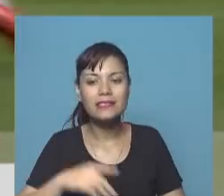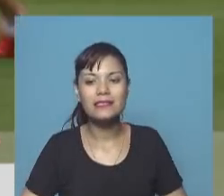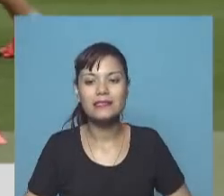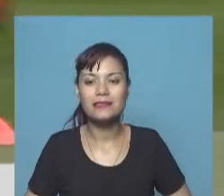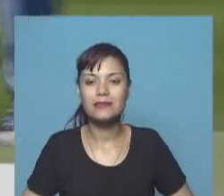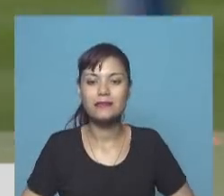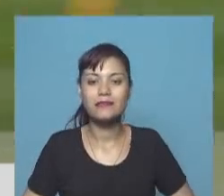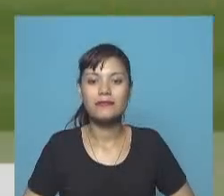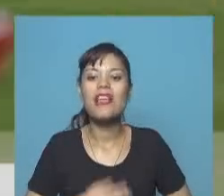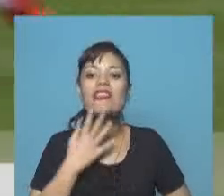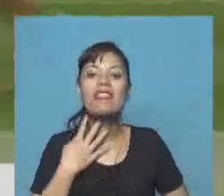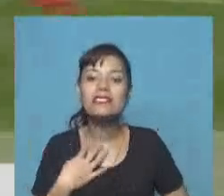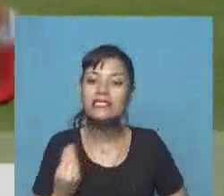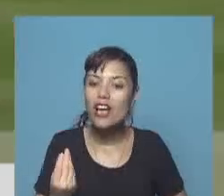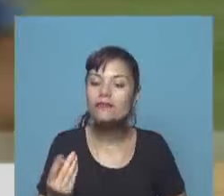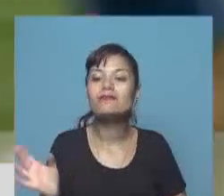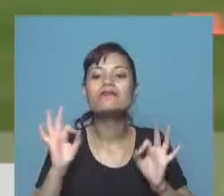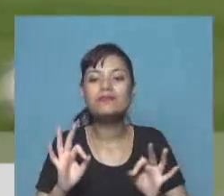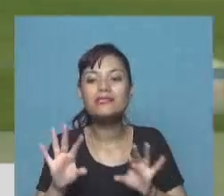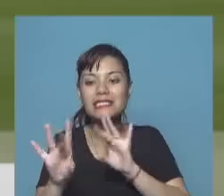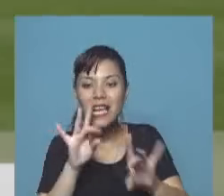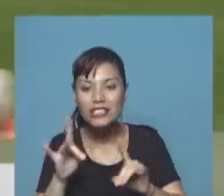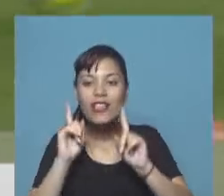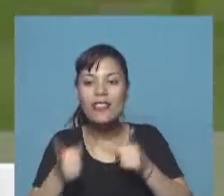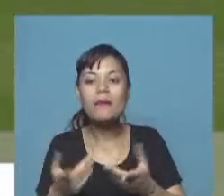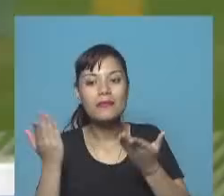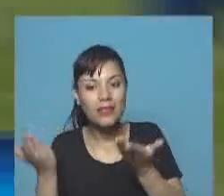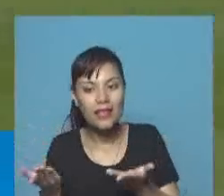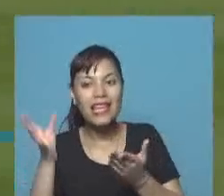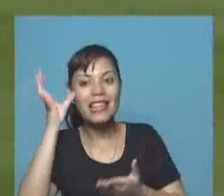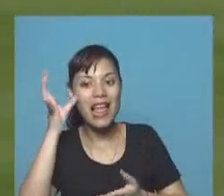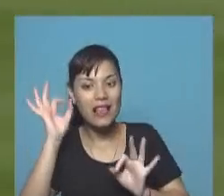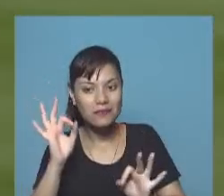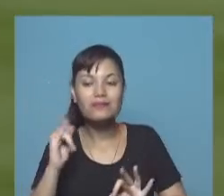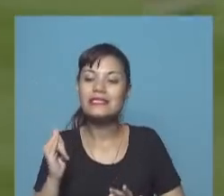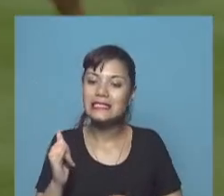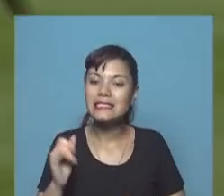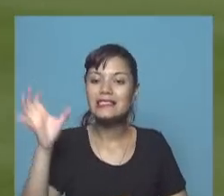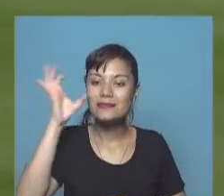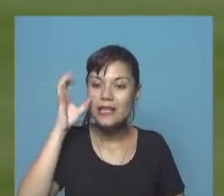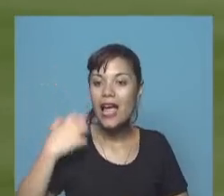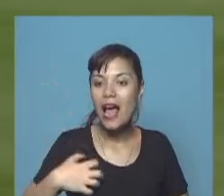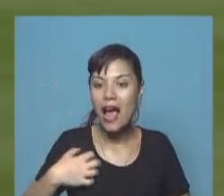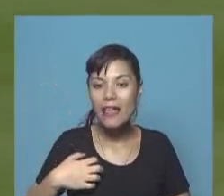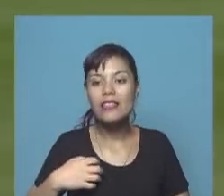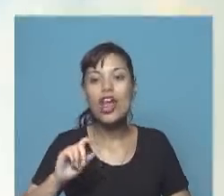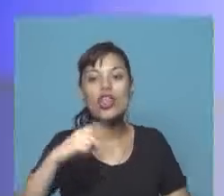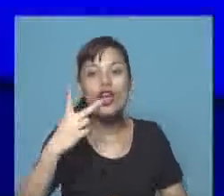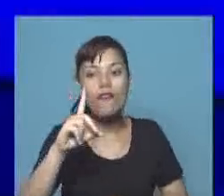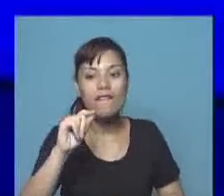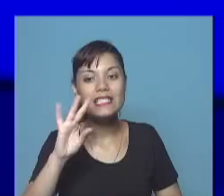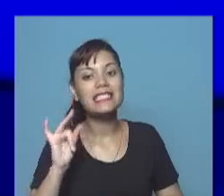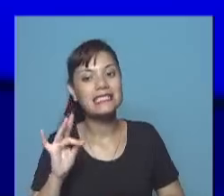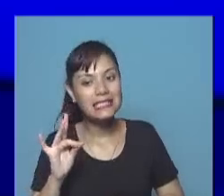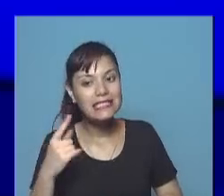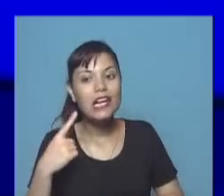en el calcio. Y el deseo es que pueda concretar en la selección lo que tan bien hace, ¿no?, en Italia. Sí, recordemos que Argentina tiene una doble fecha